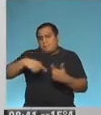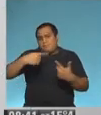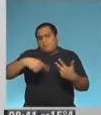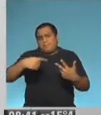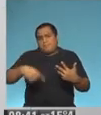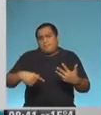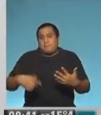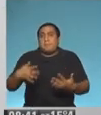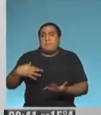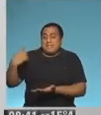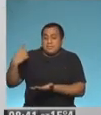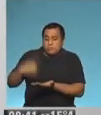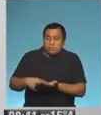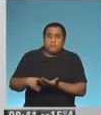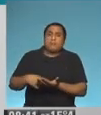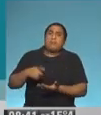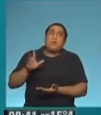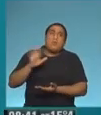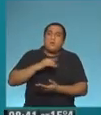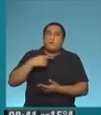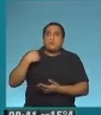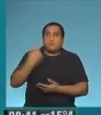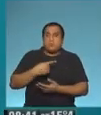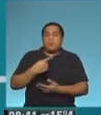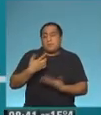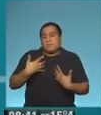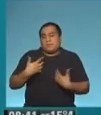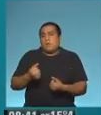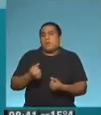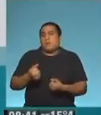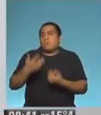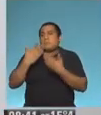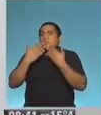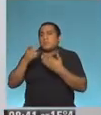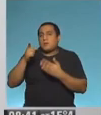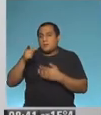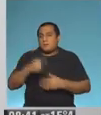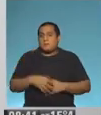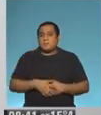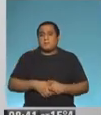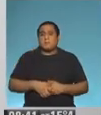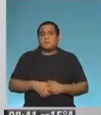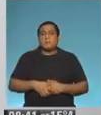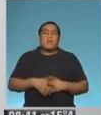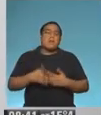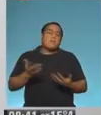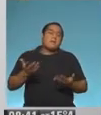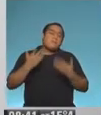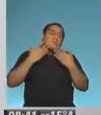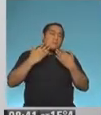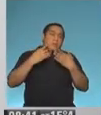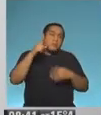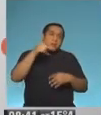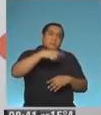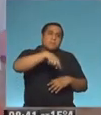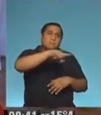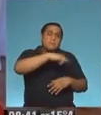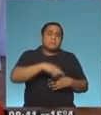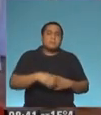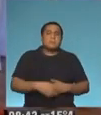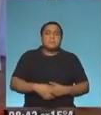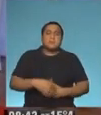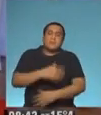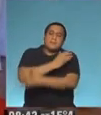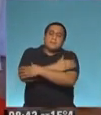actitudes y decisiones que tomamos cada día, cada individuo. Así que muchísimas gracias, Alberto. No, muchísimas gracias a ustedes.